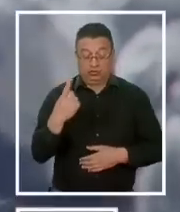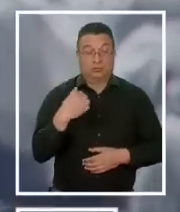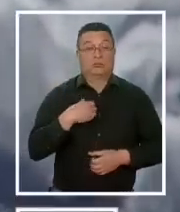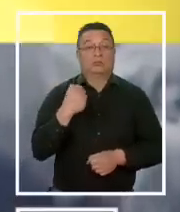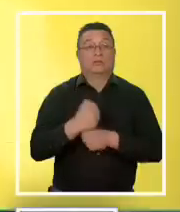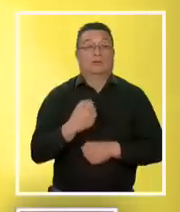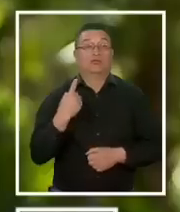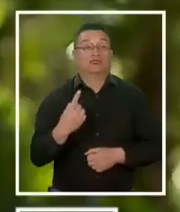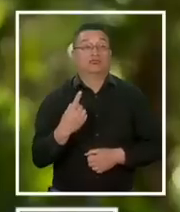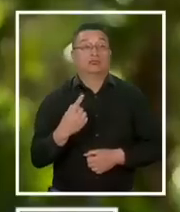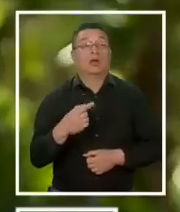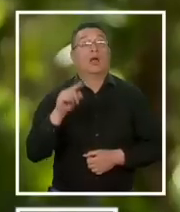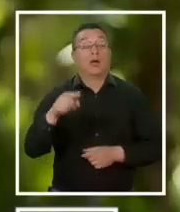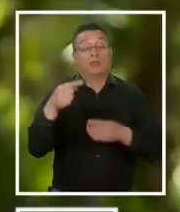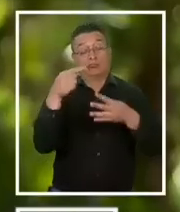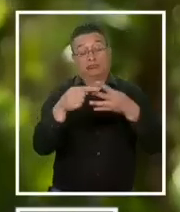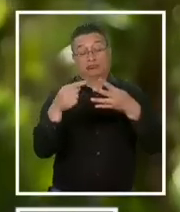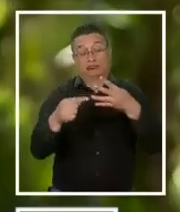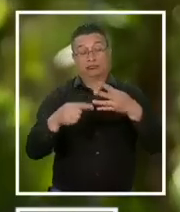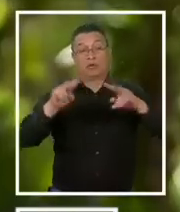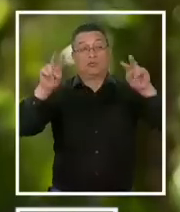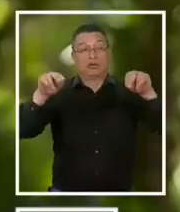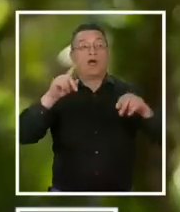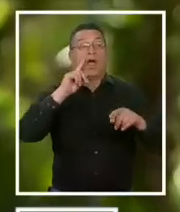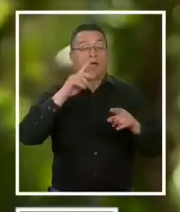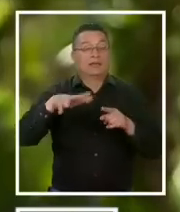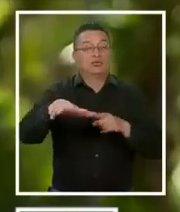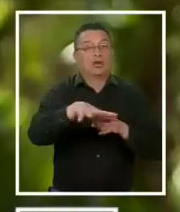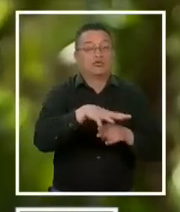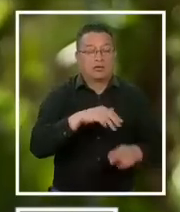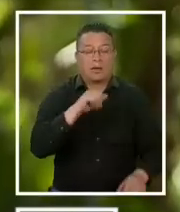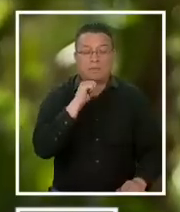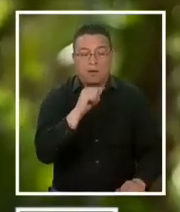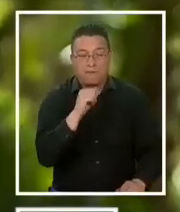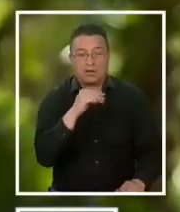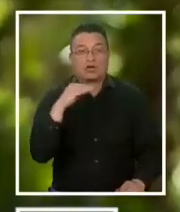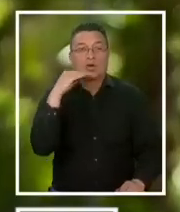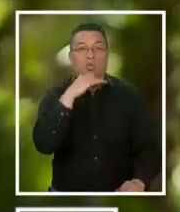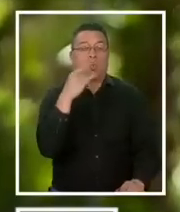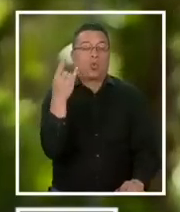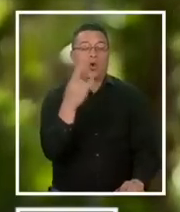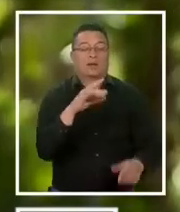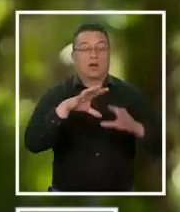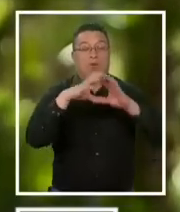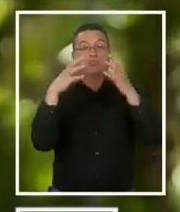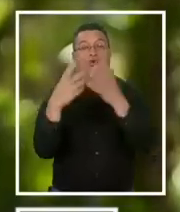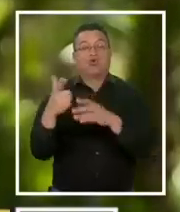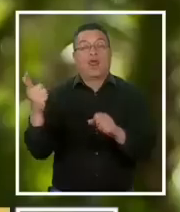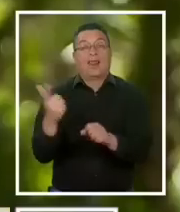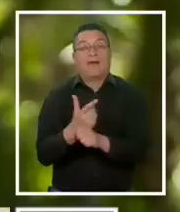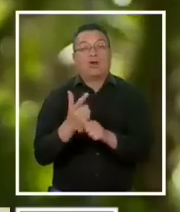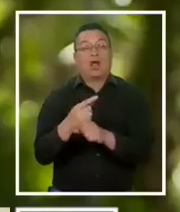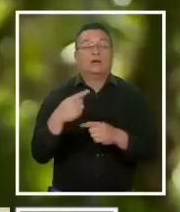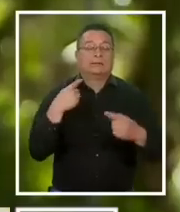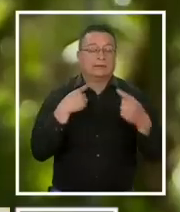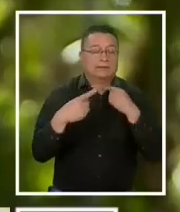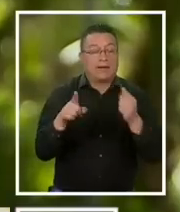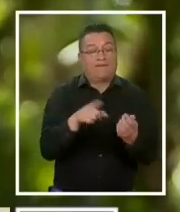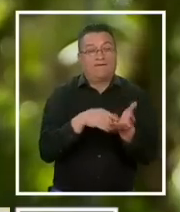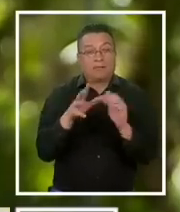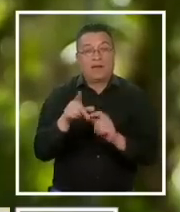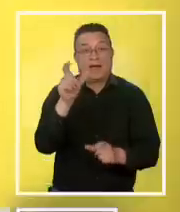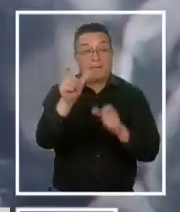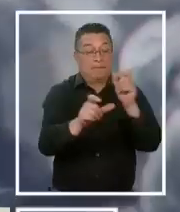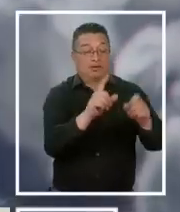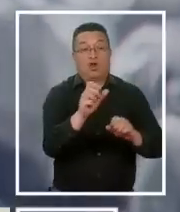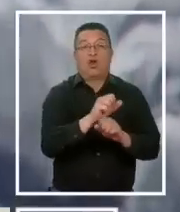mí mismo de multifactorial Pero hay condiciones de pobreza de urgencia por salir al mundo laboral o de alguna crisis familiar que hizo que